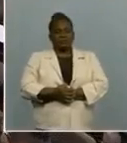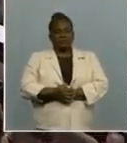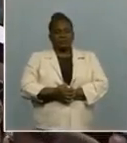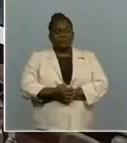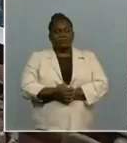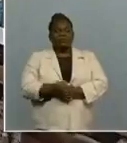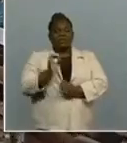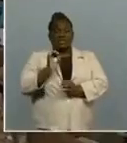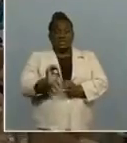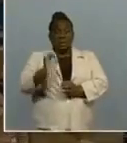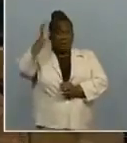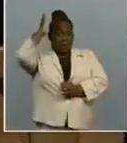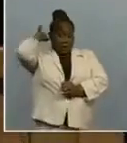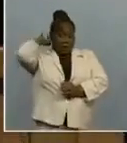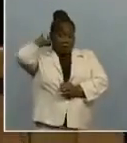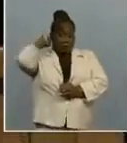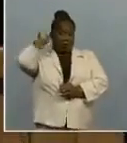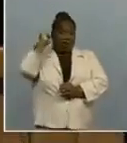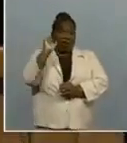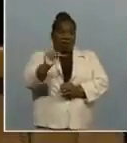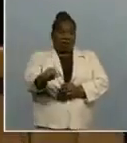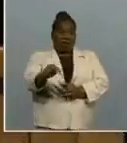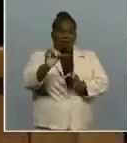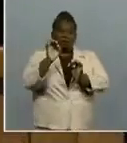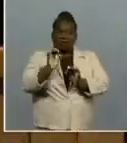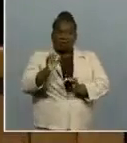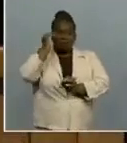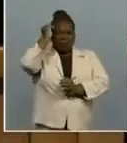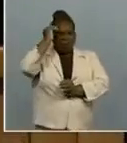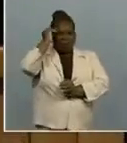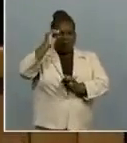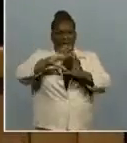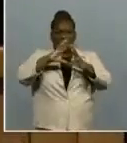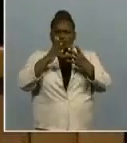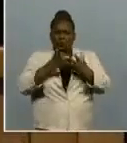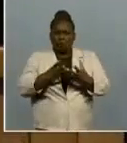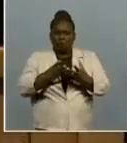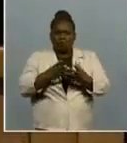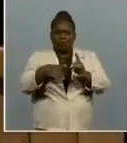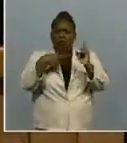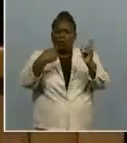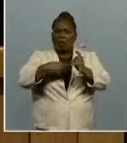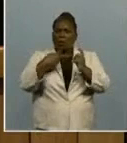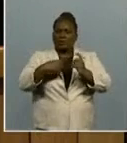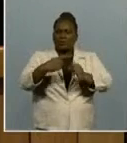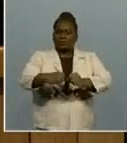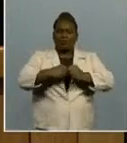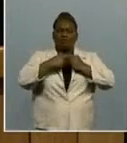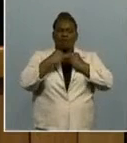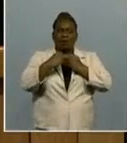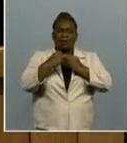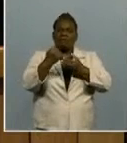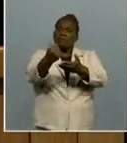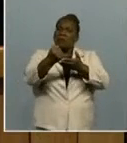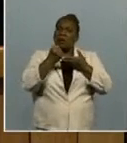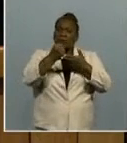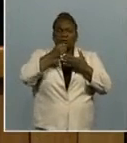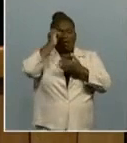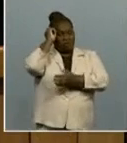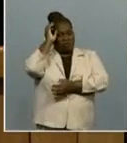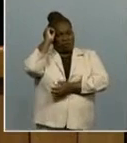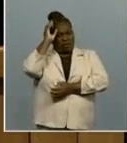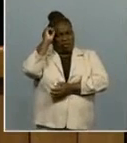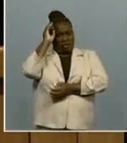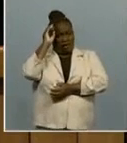estará siempre presente bien al tanto de todo combatiendo con energía aportando ideas y propósitos